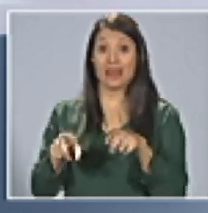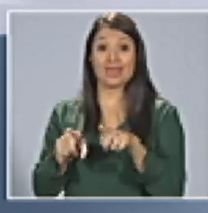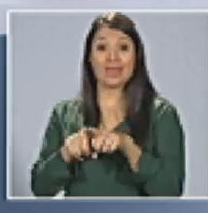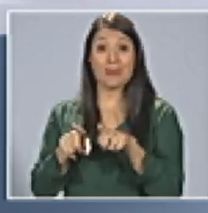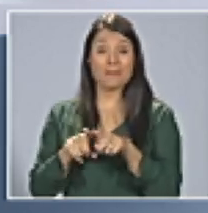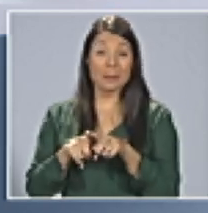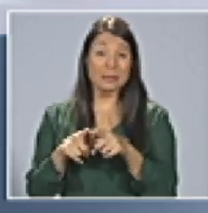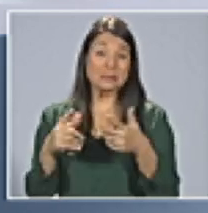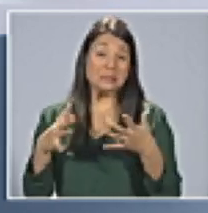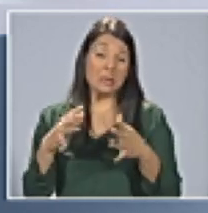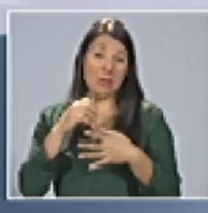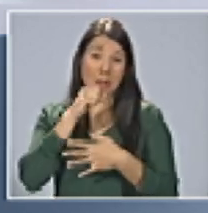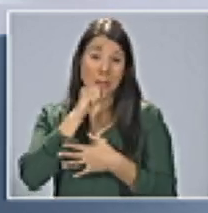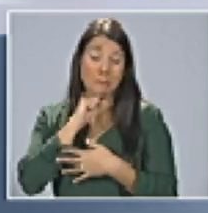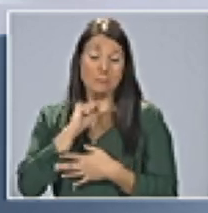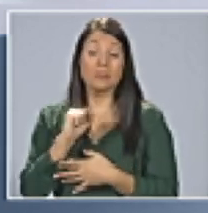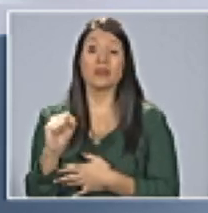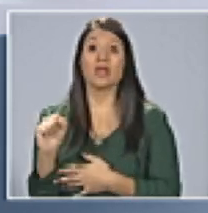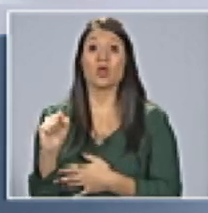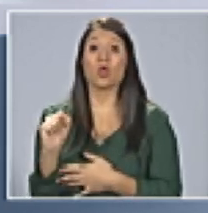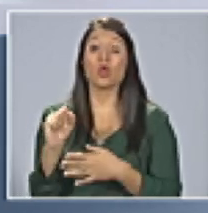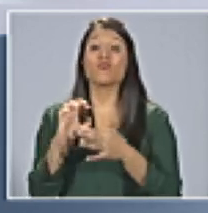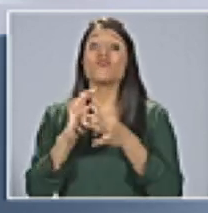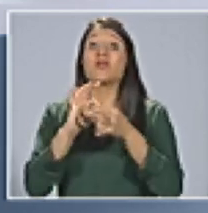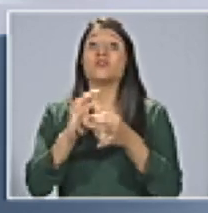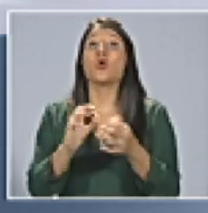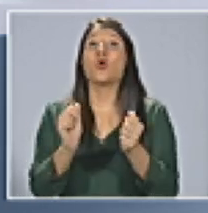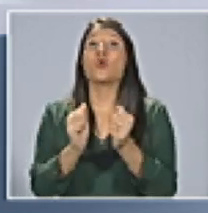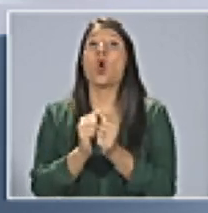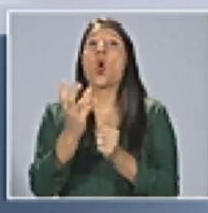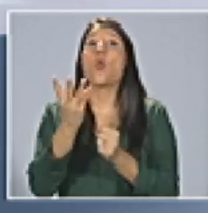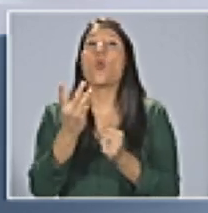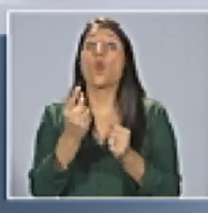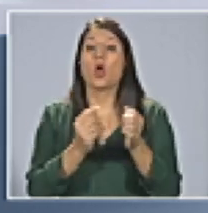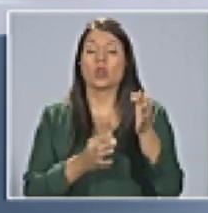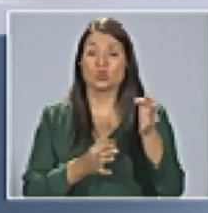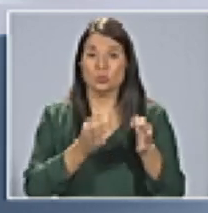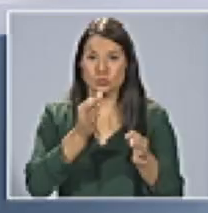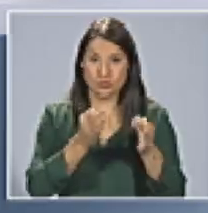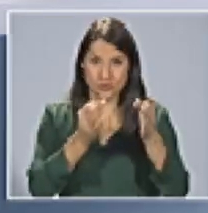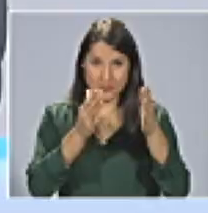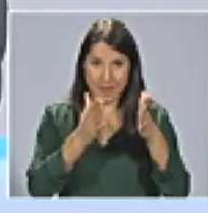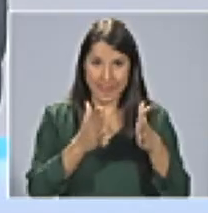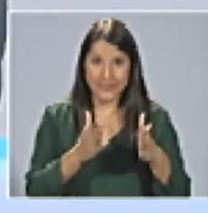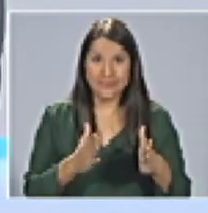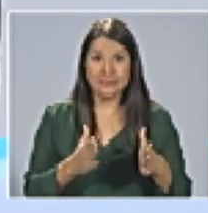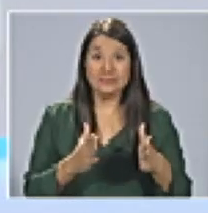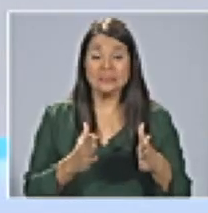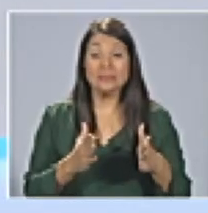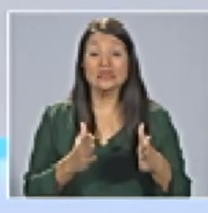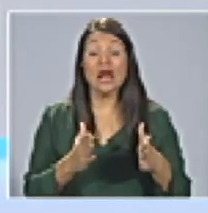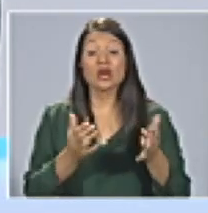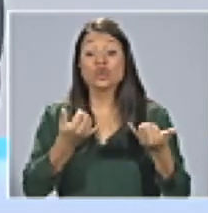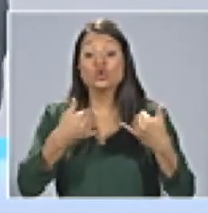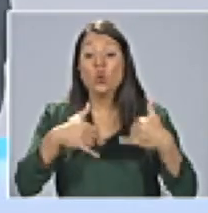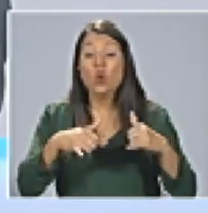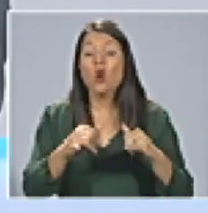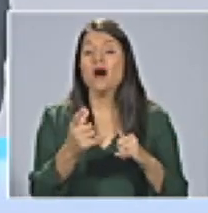poco histórico, ¿verdad? Relativo a la cantidad de magistrados propietarios que